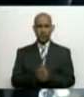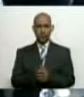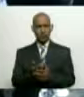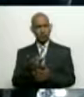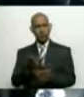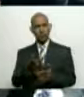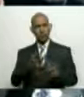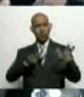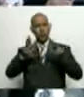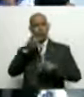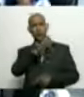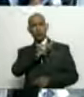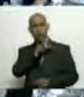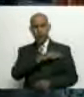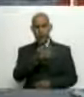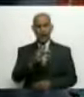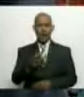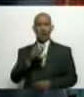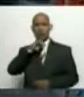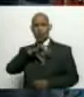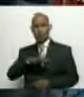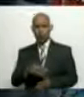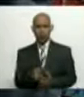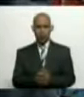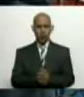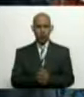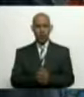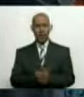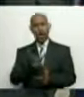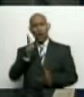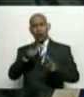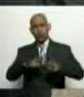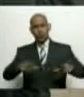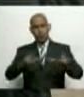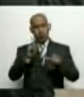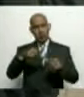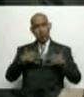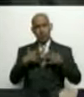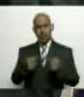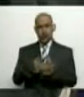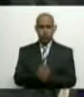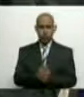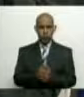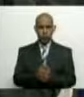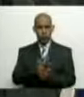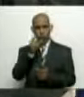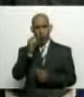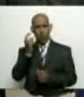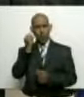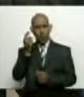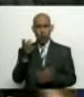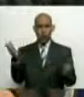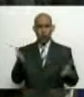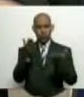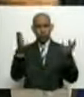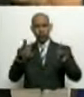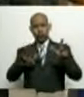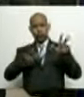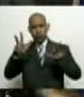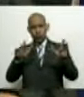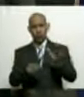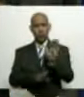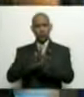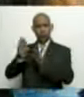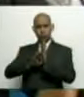social, turismo histórico y en algunos casos turismo de salud. Emprendedores, emprendedoras de turismo, al desarrollar